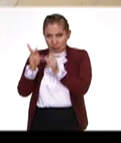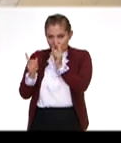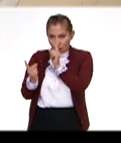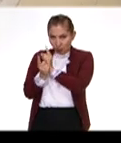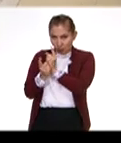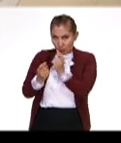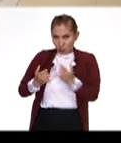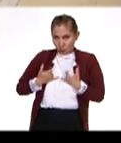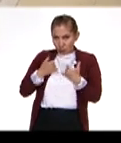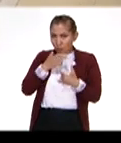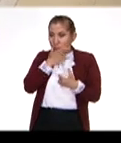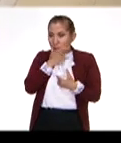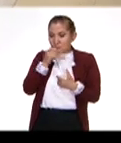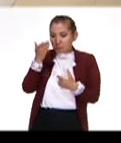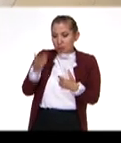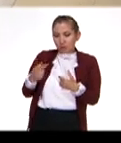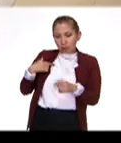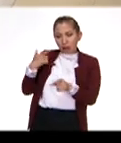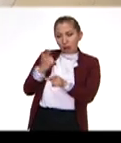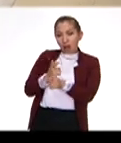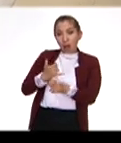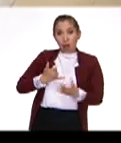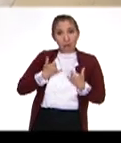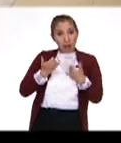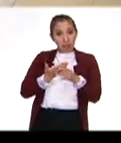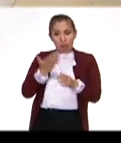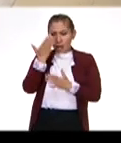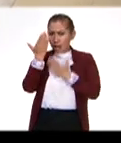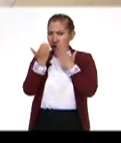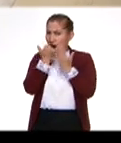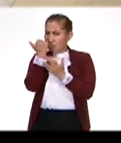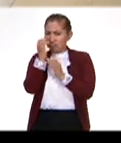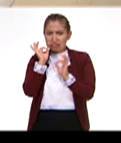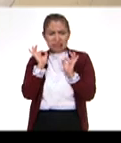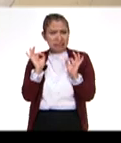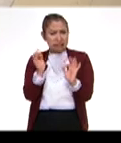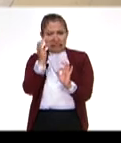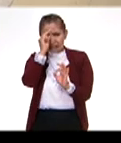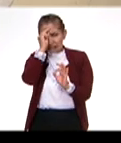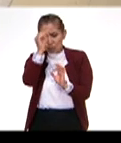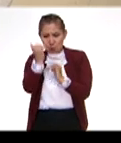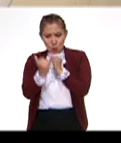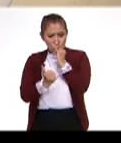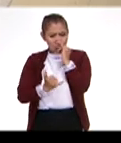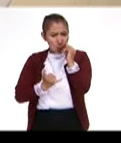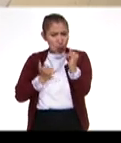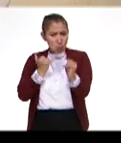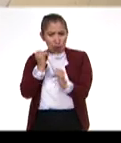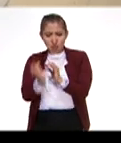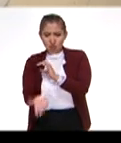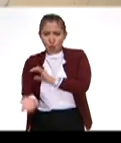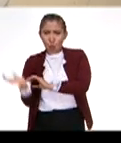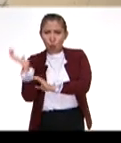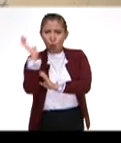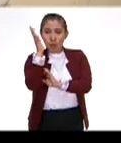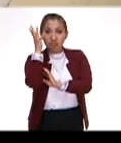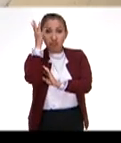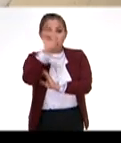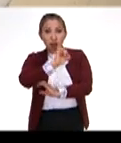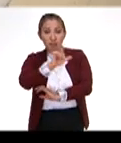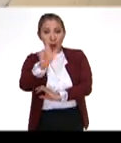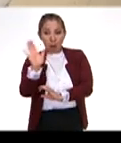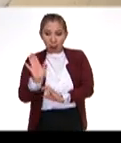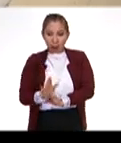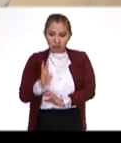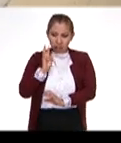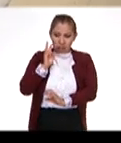este muchachito, me doy cuenta que el chavito es un estudiante ejemplar, un jugador de básquetbol que pinta para ser